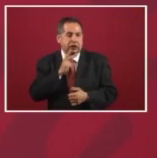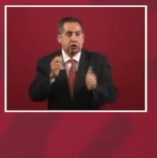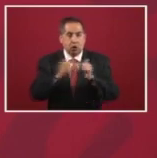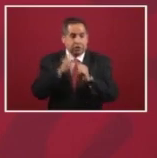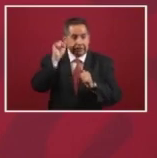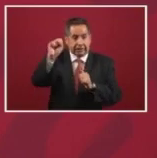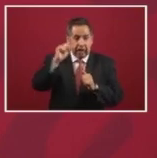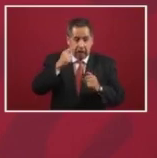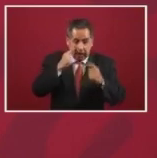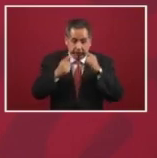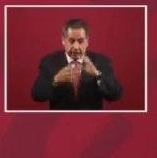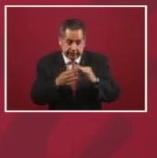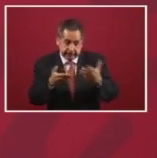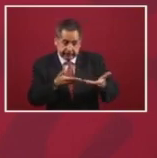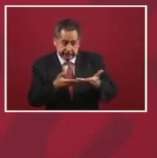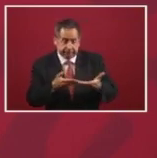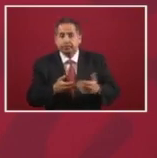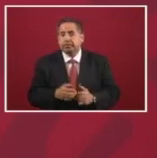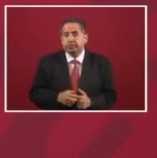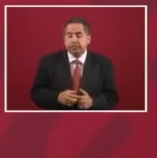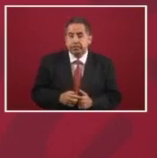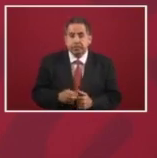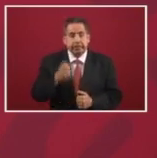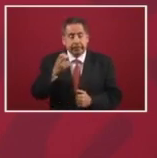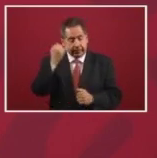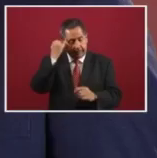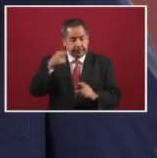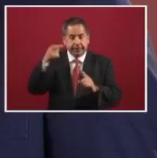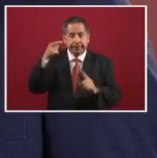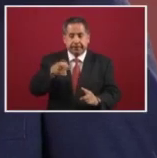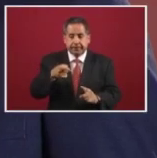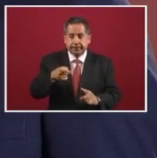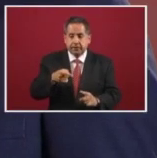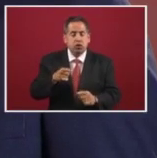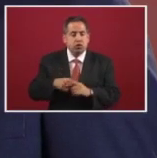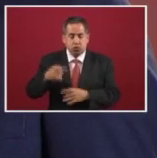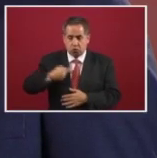sindicato. Y la indicación que he dado